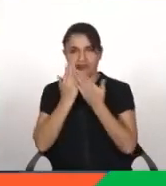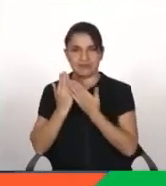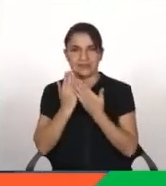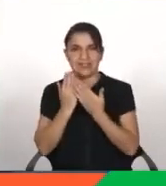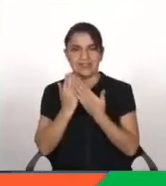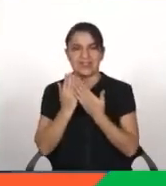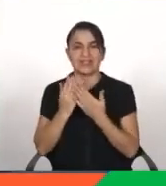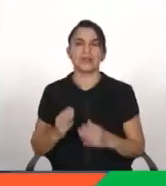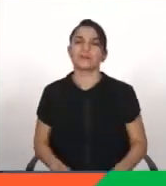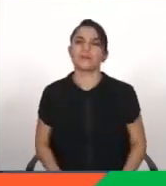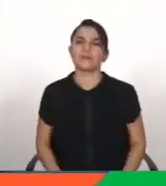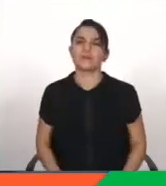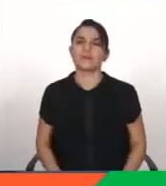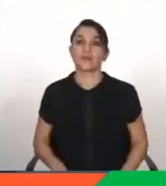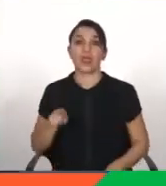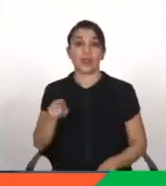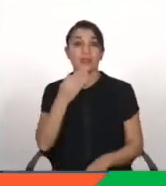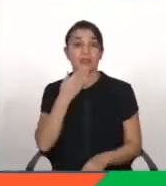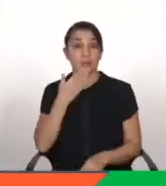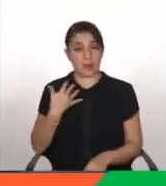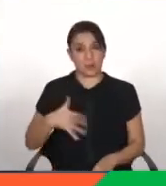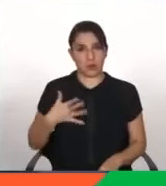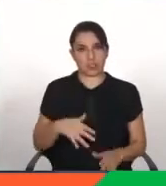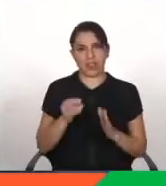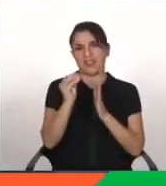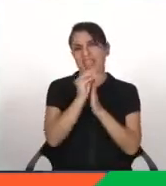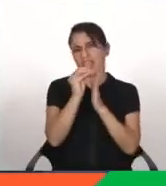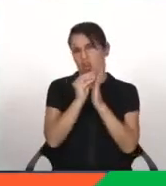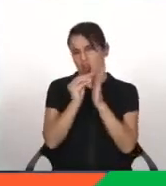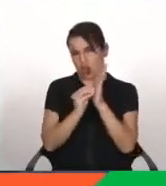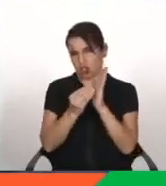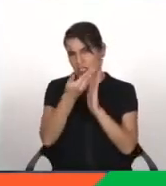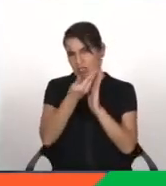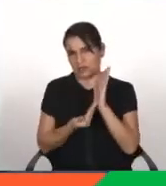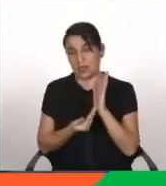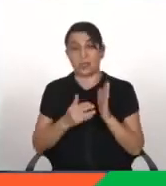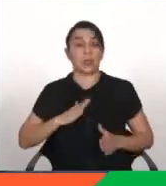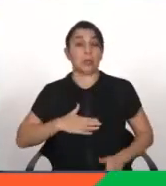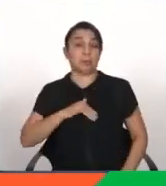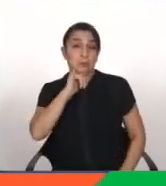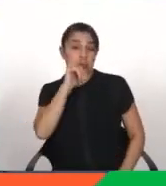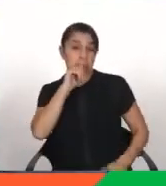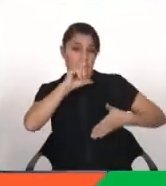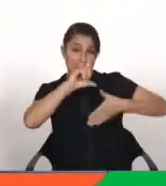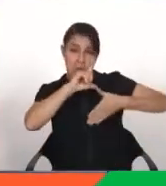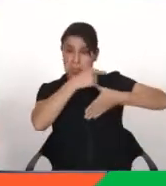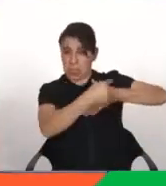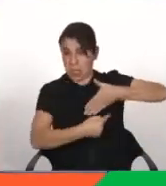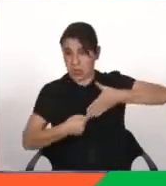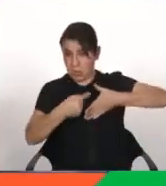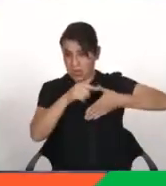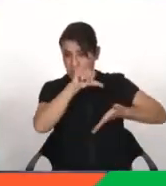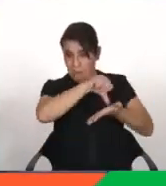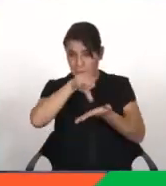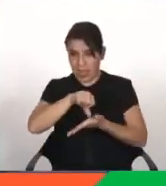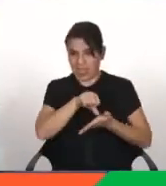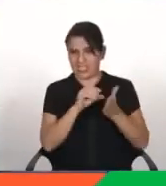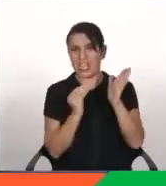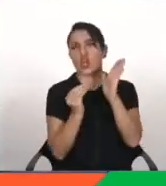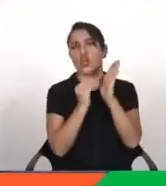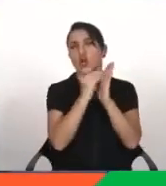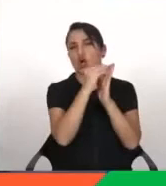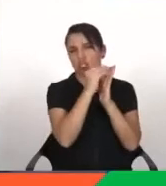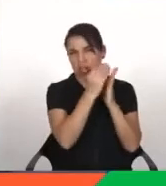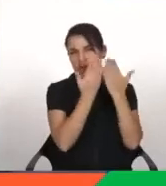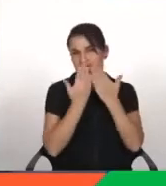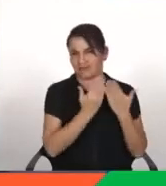el rollo de las notas, ¿no? O sea, de, bueno, no sé cómo funciona Latinoamérica, pero supongo que es parecido. Aquí en España, pues, tú tienes, haces ciertas asignaturas